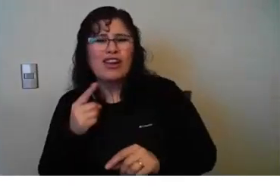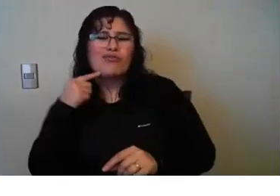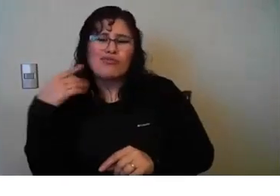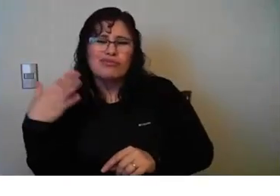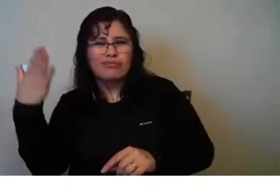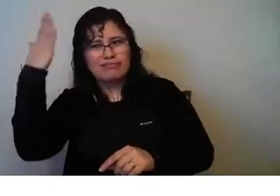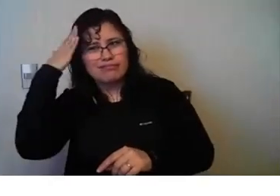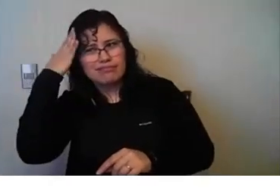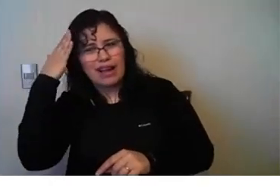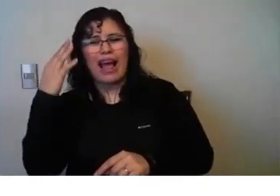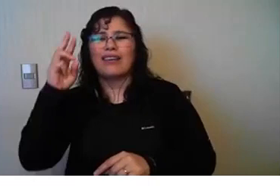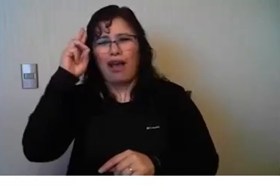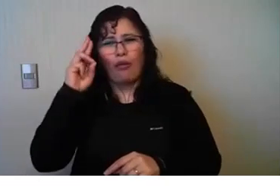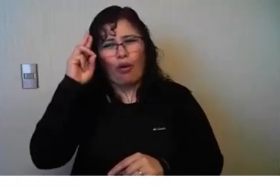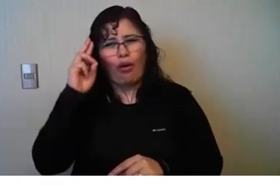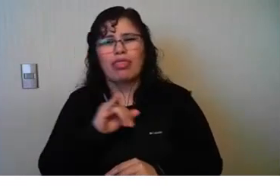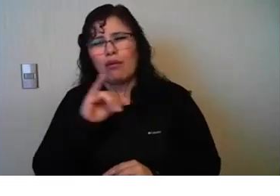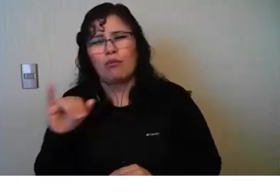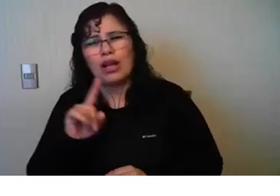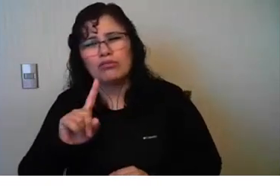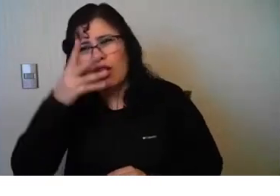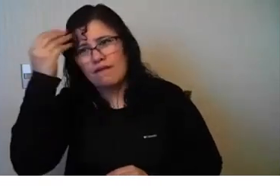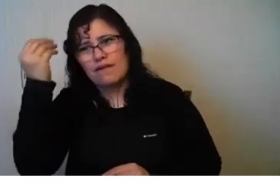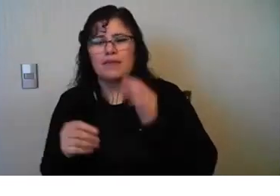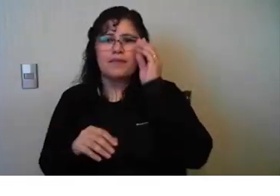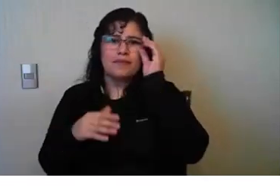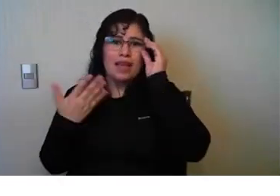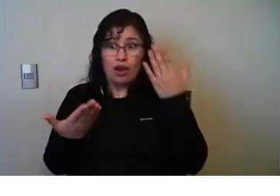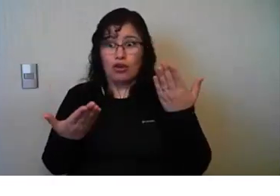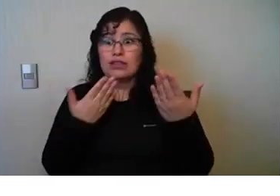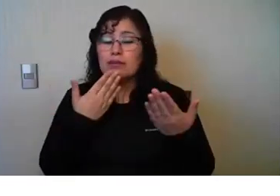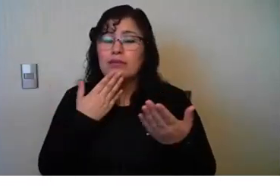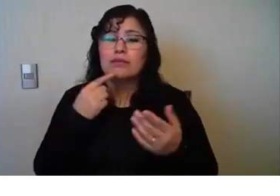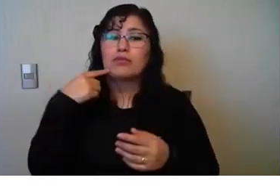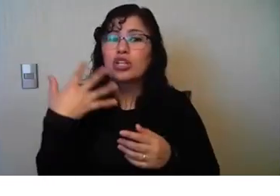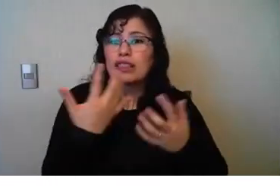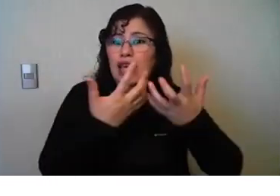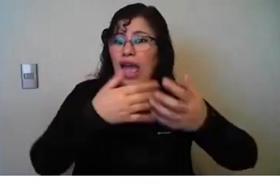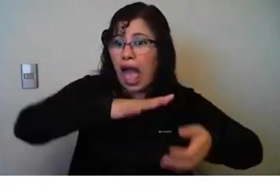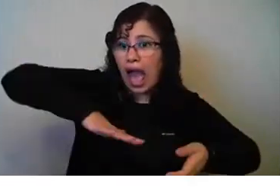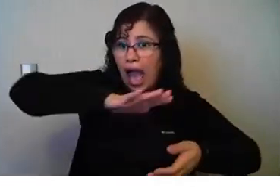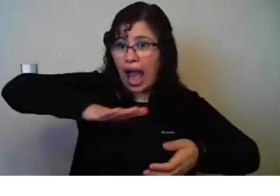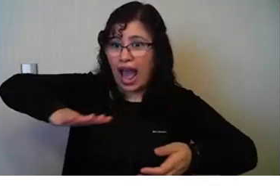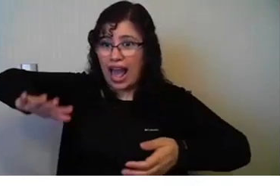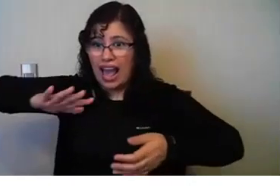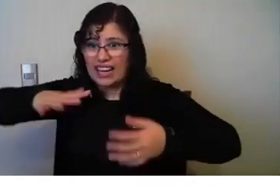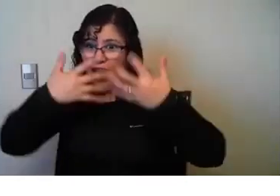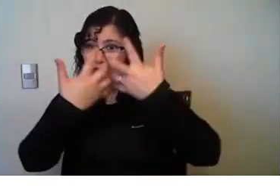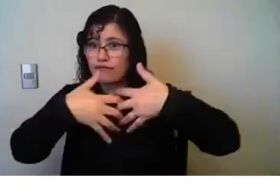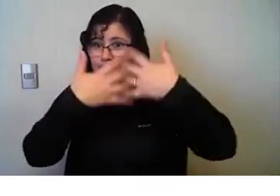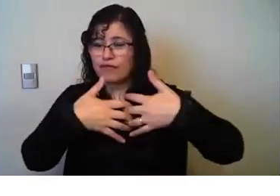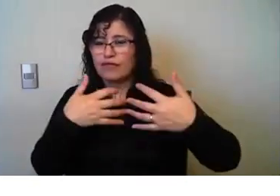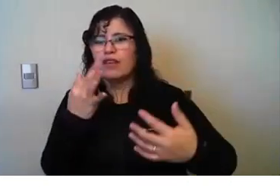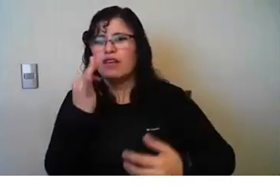para que estemos acorde a lo que después son las áreas funcionales cuando veamos